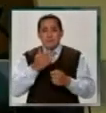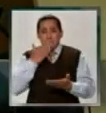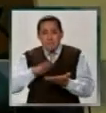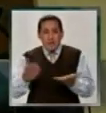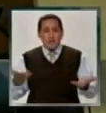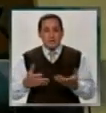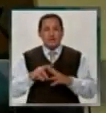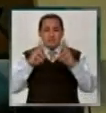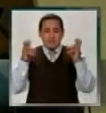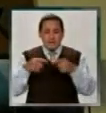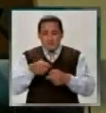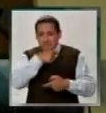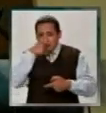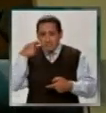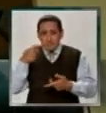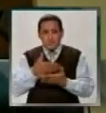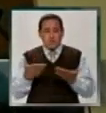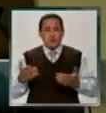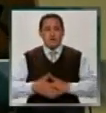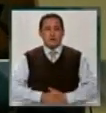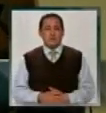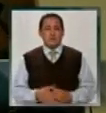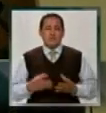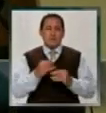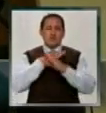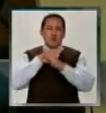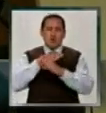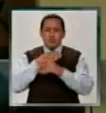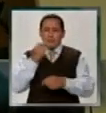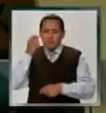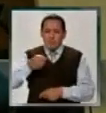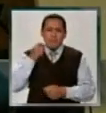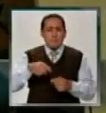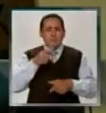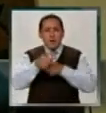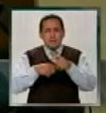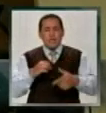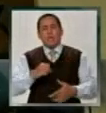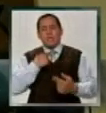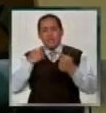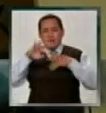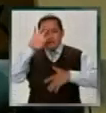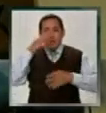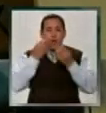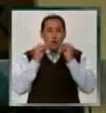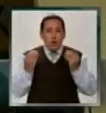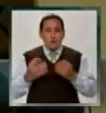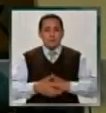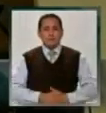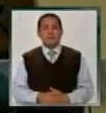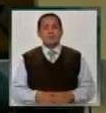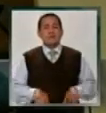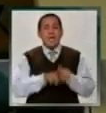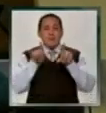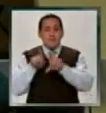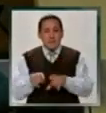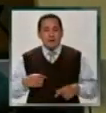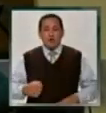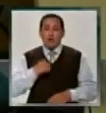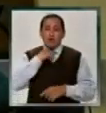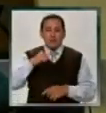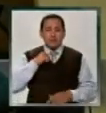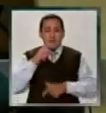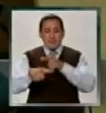de este estupefaciente que tanto daño hace no solamente a la juventud, tanto daño hace a la